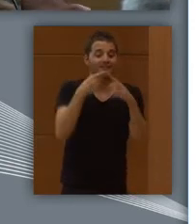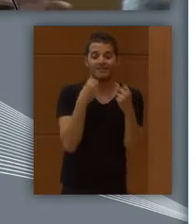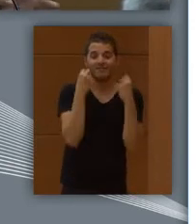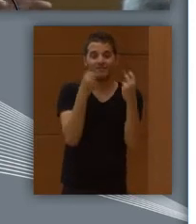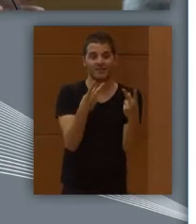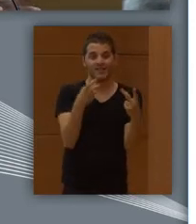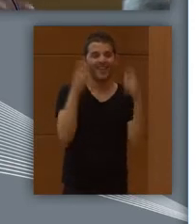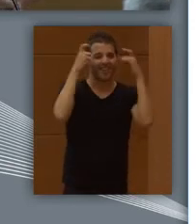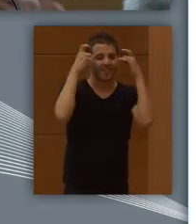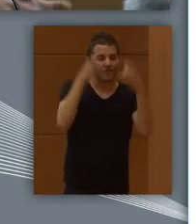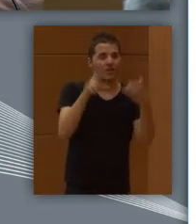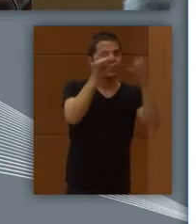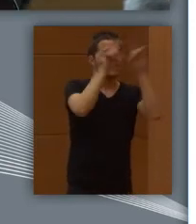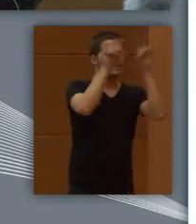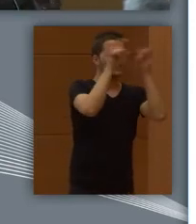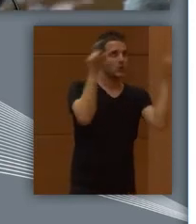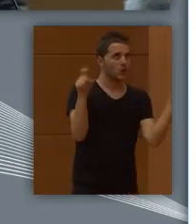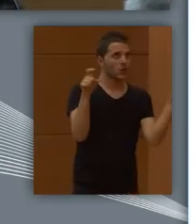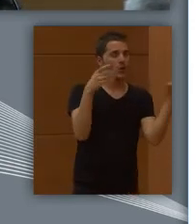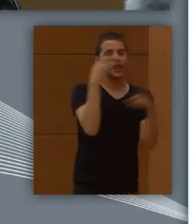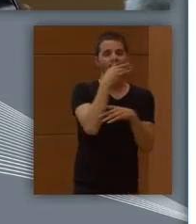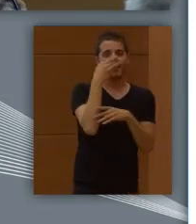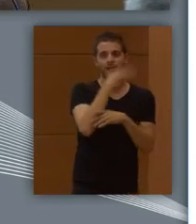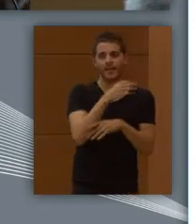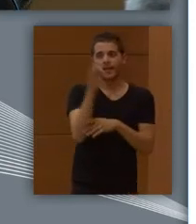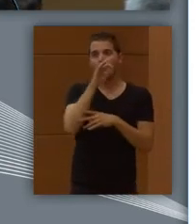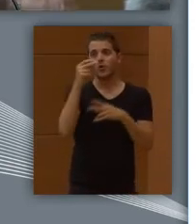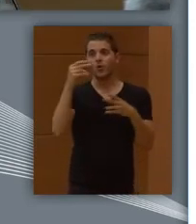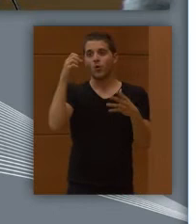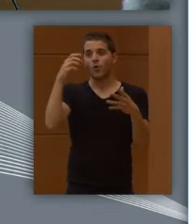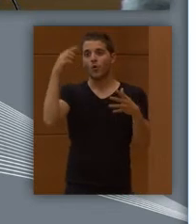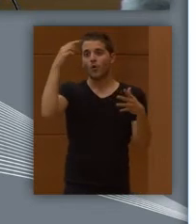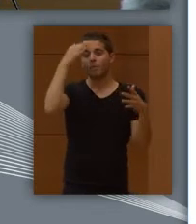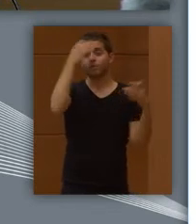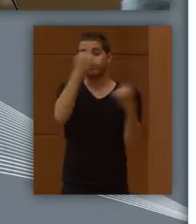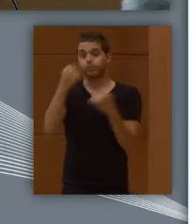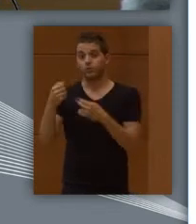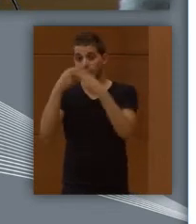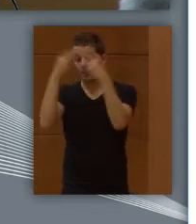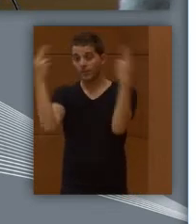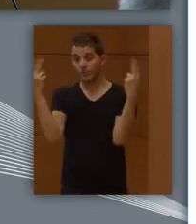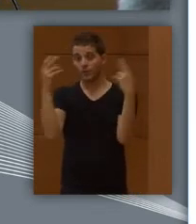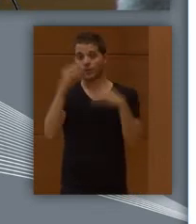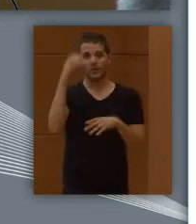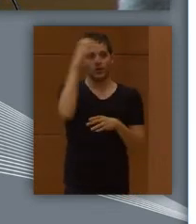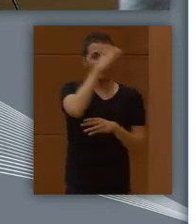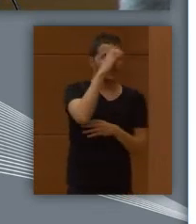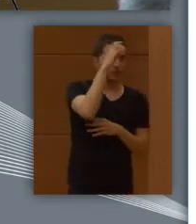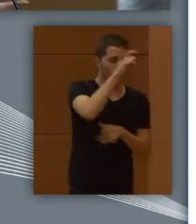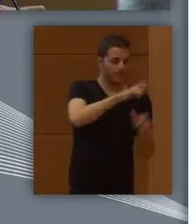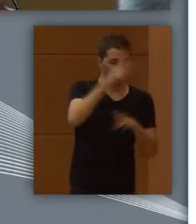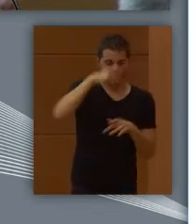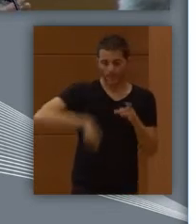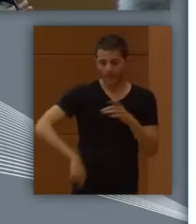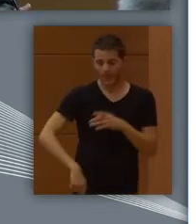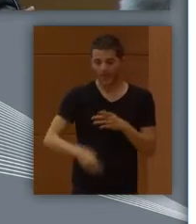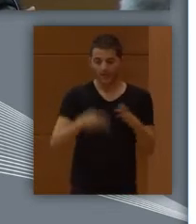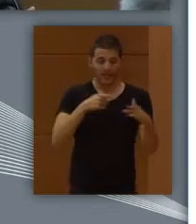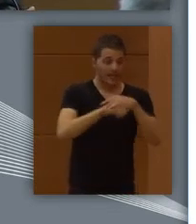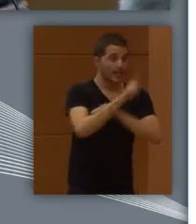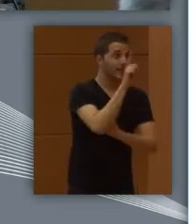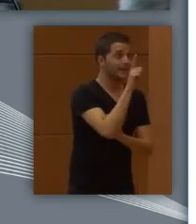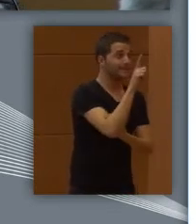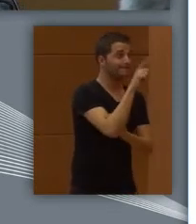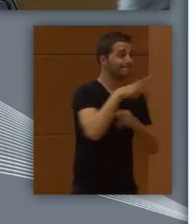el ahínco de instituciones académicas, poderes públicos, instituciones públicas, científicos, etcétera, avancen por un lado